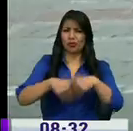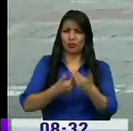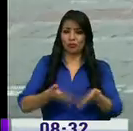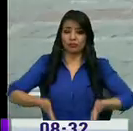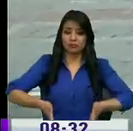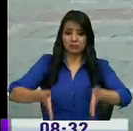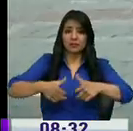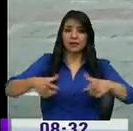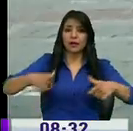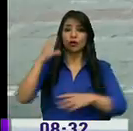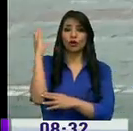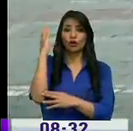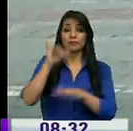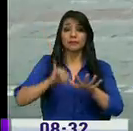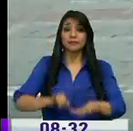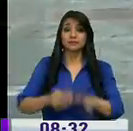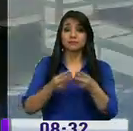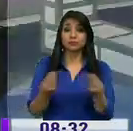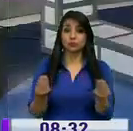Colombia. 6 meses.